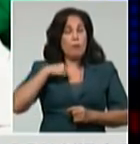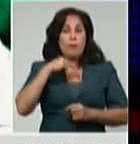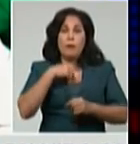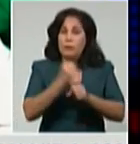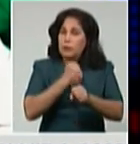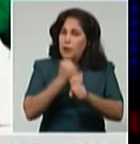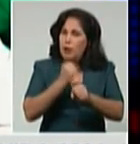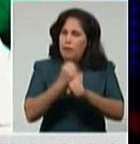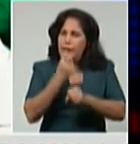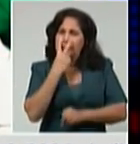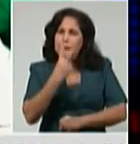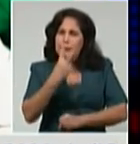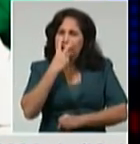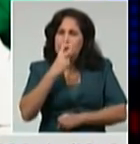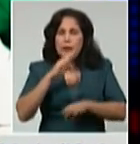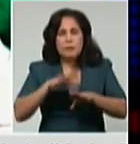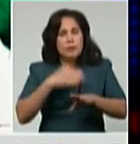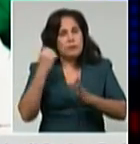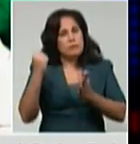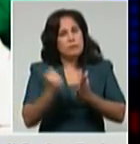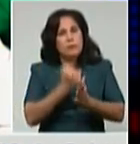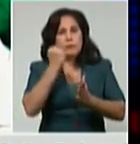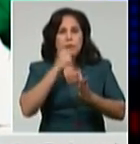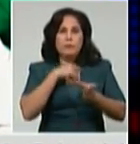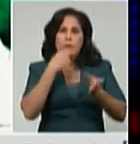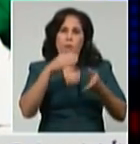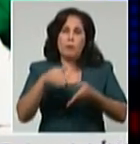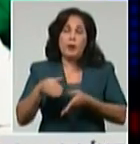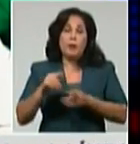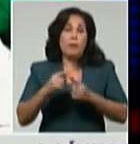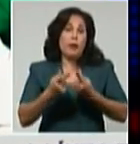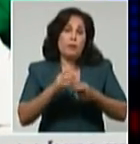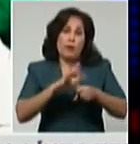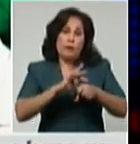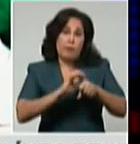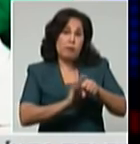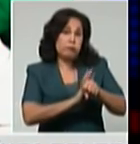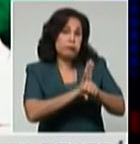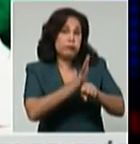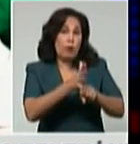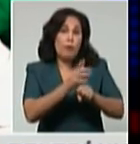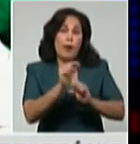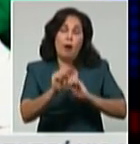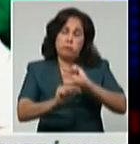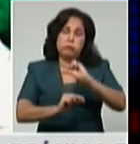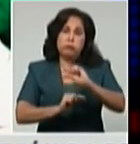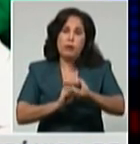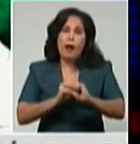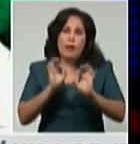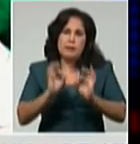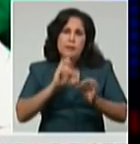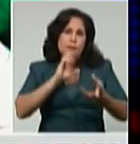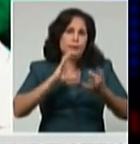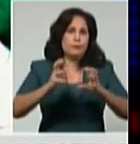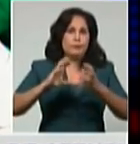ocurra. Lo que lamentablemente la evolución de esta enfermedad tiene estas complejidades.